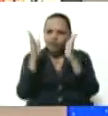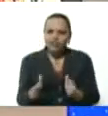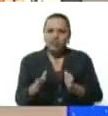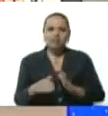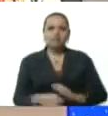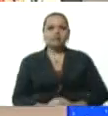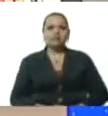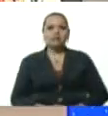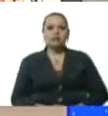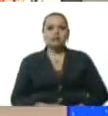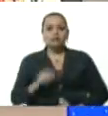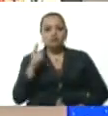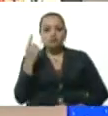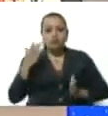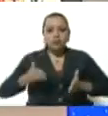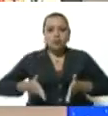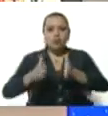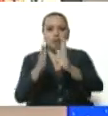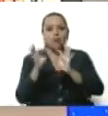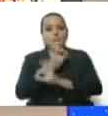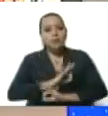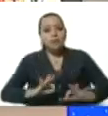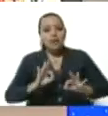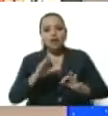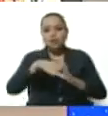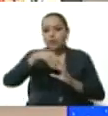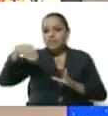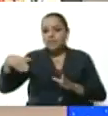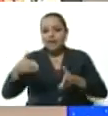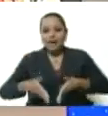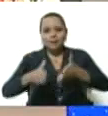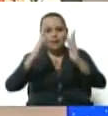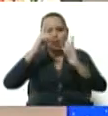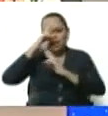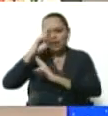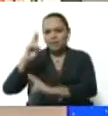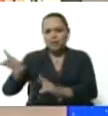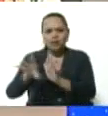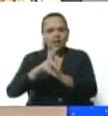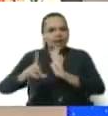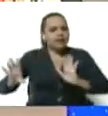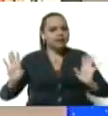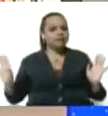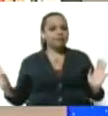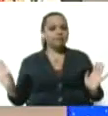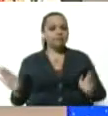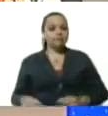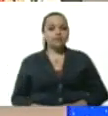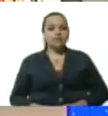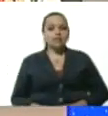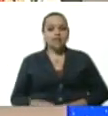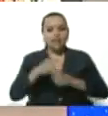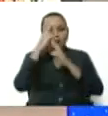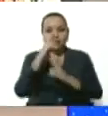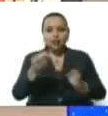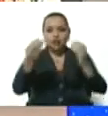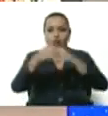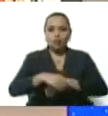por un solo camino. Nada nos va a sacar de él, que es el respeto a la legalidad. Es el respeto al Acuerdo de Ginebra